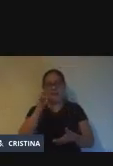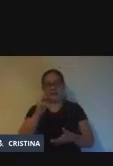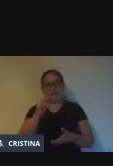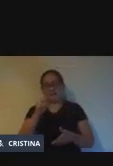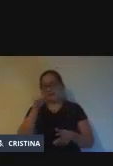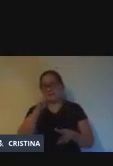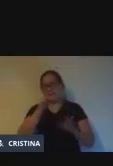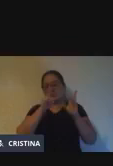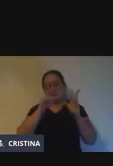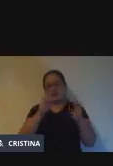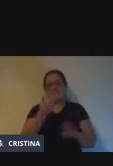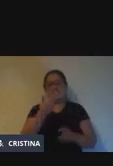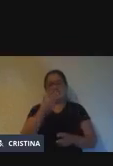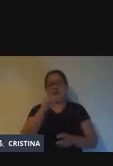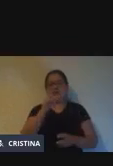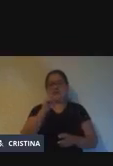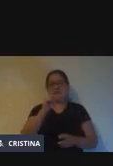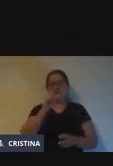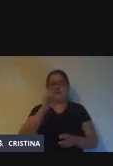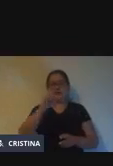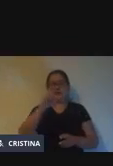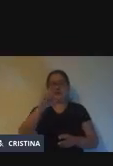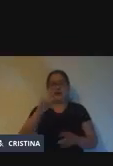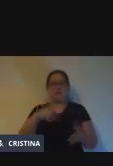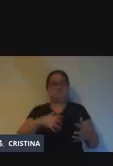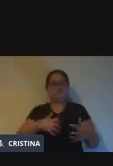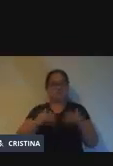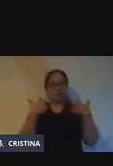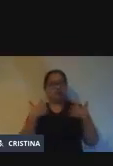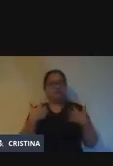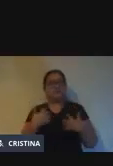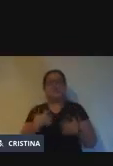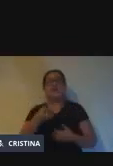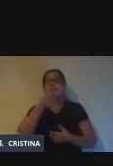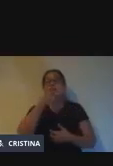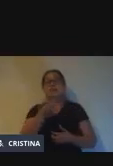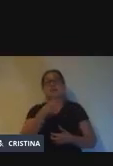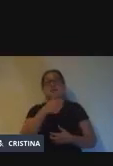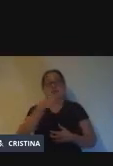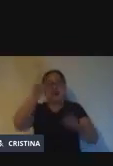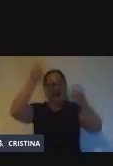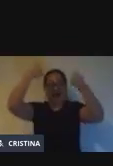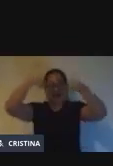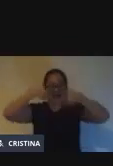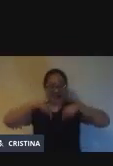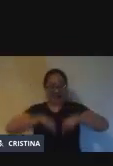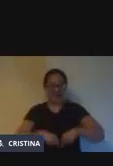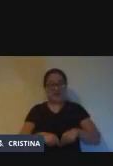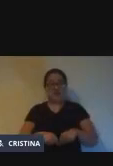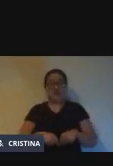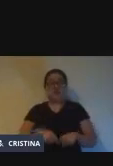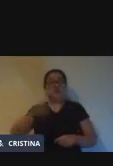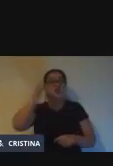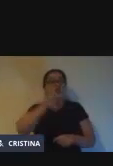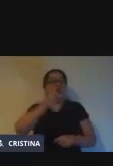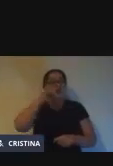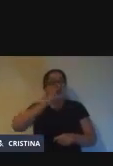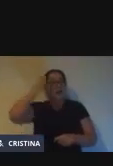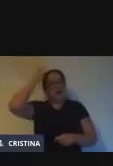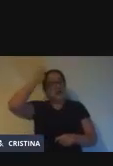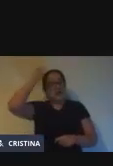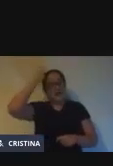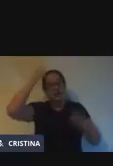particular. Y manifestaba que un conflicto psíquico, o sea, esto es interno, absolutamente nuestro,